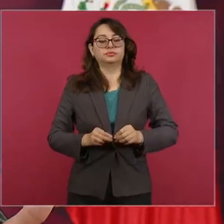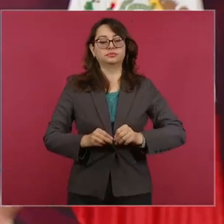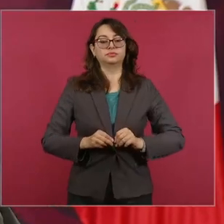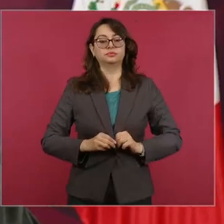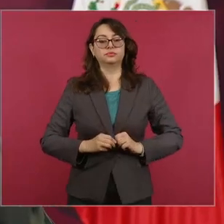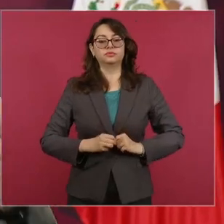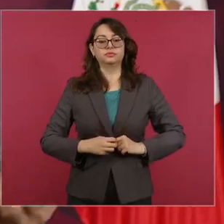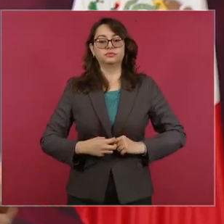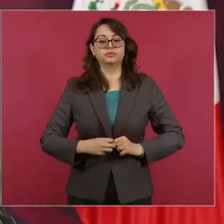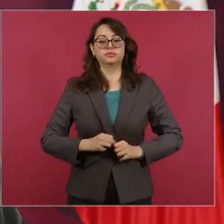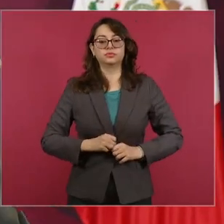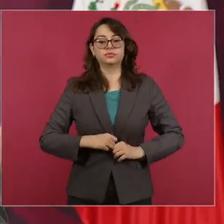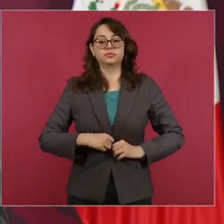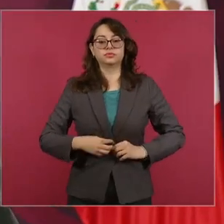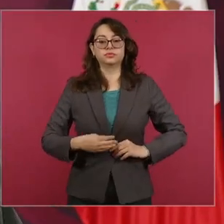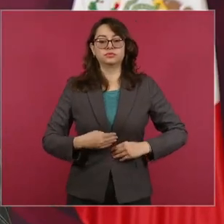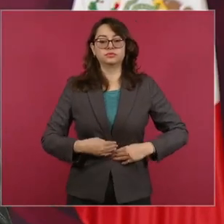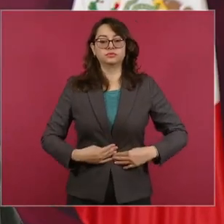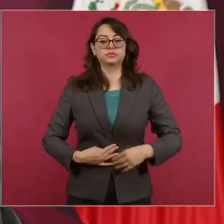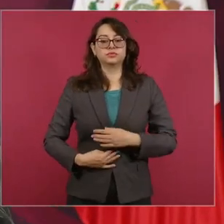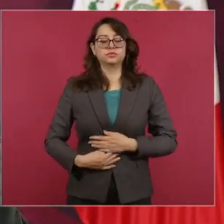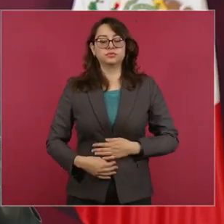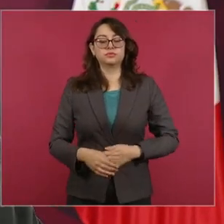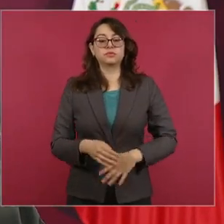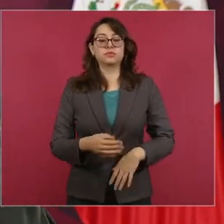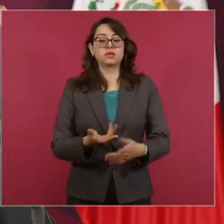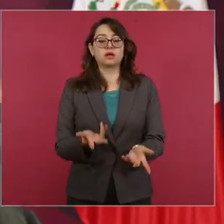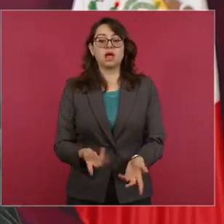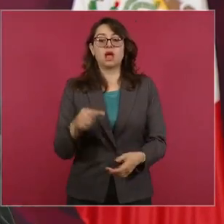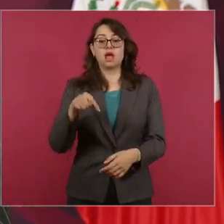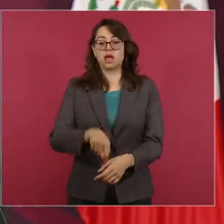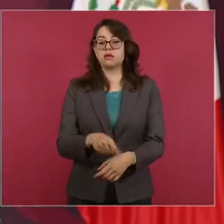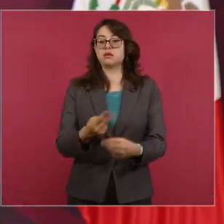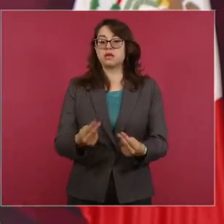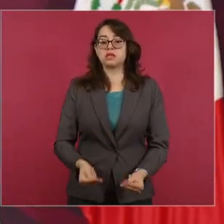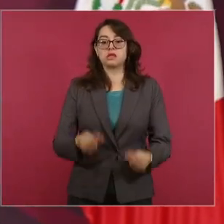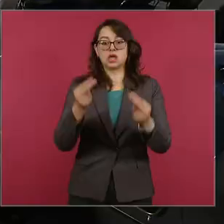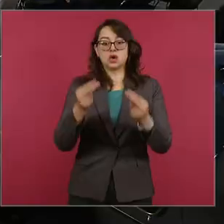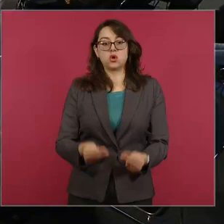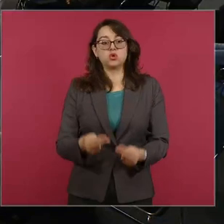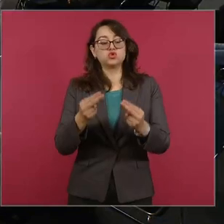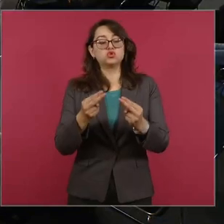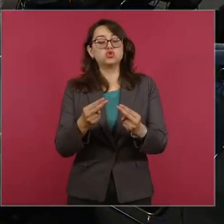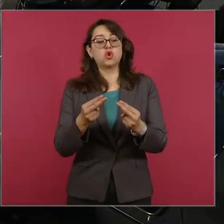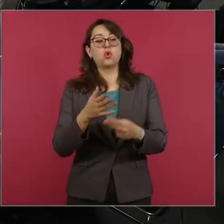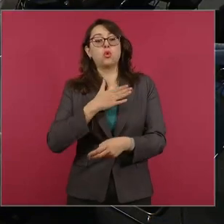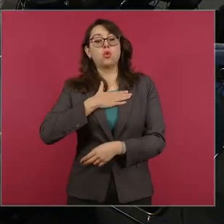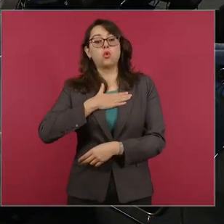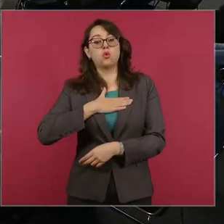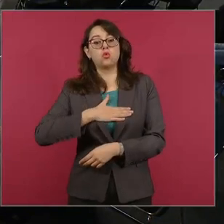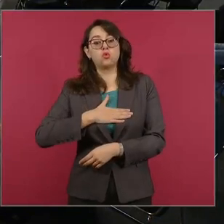y un país en donde se pueden hacer negocios lícitos,